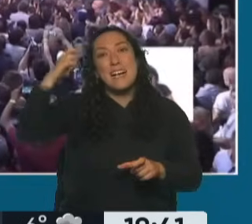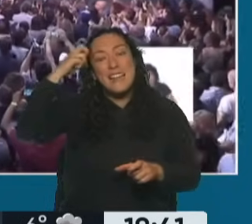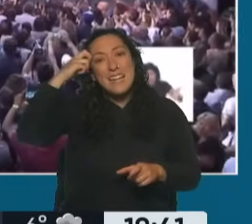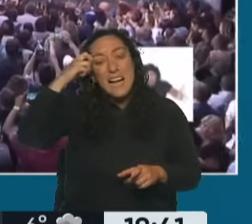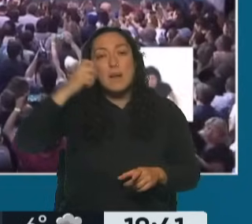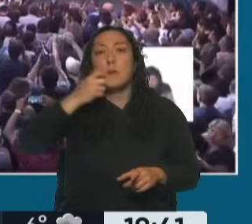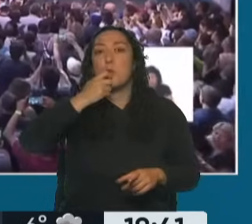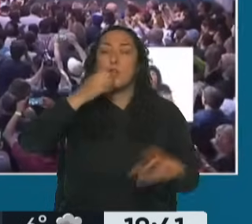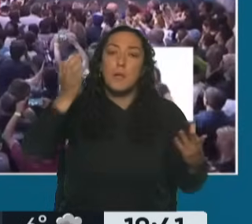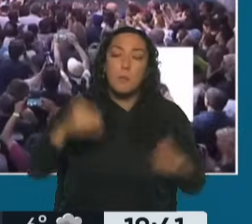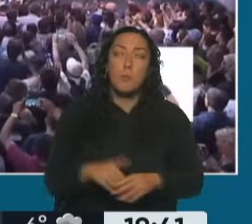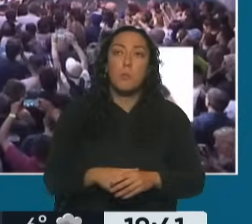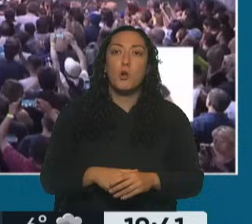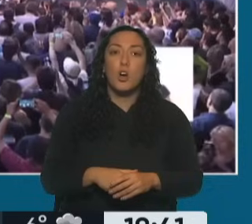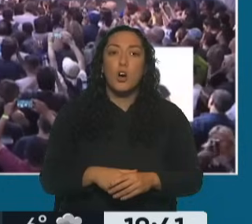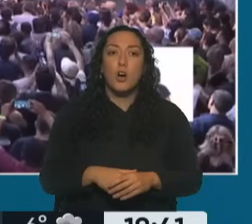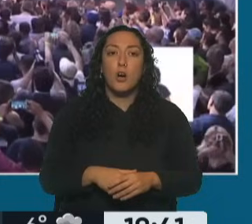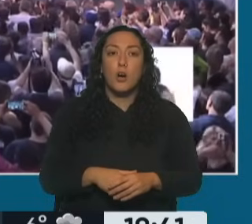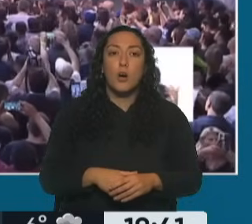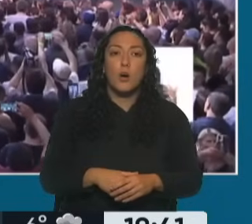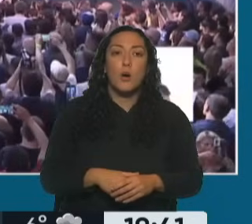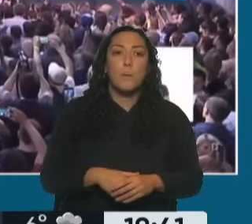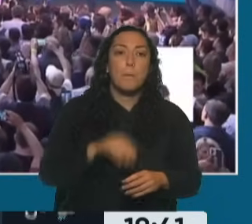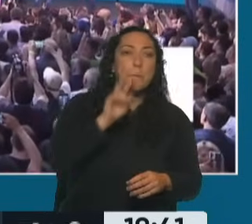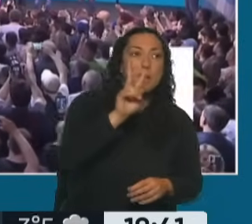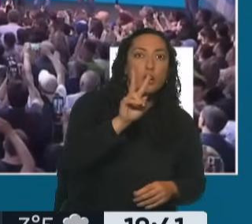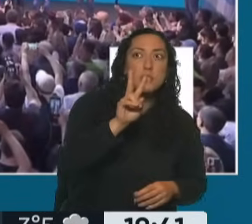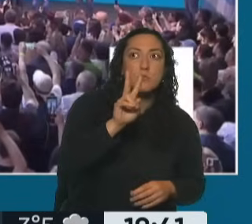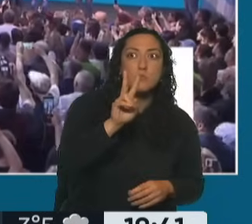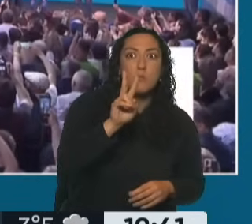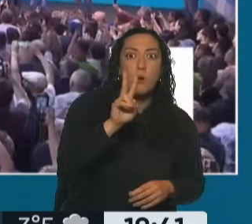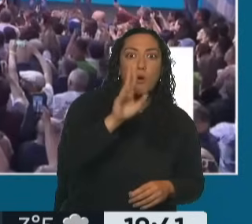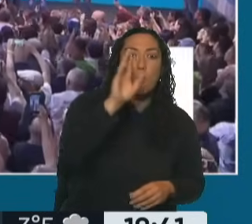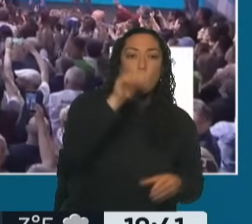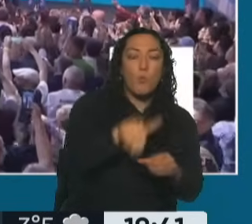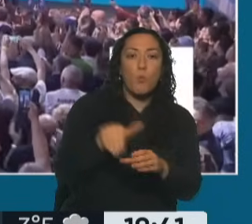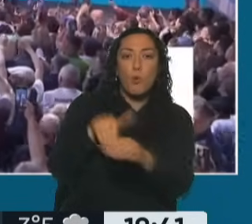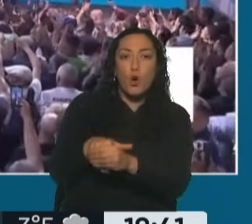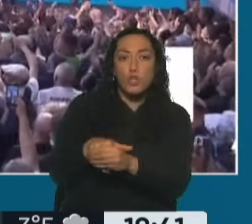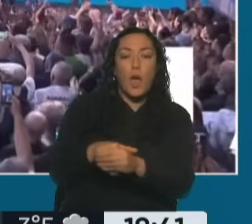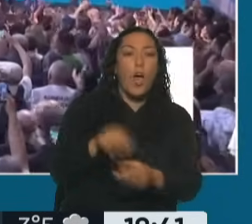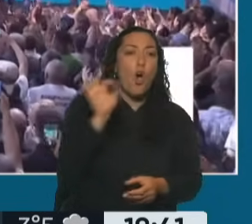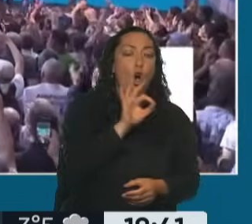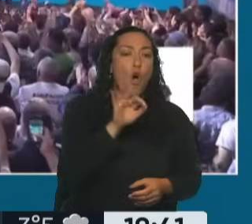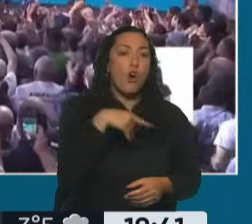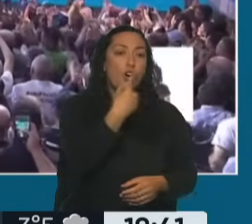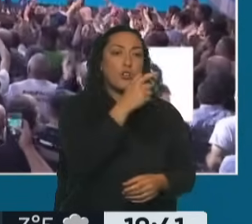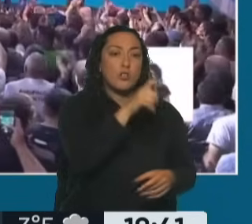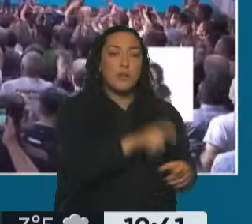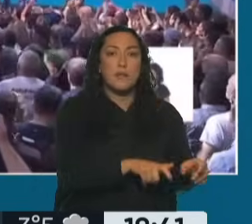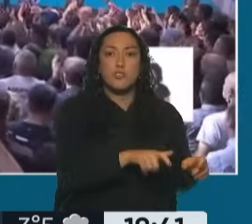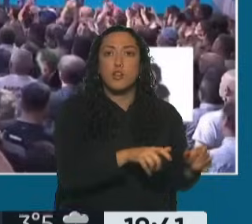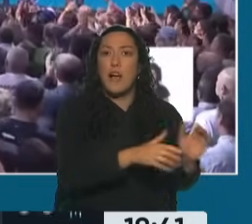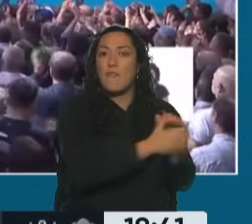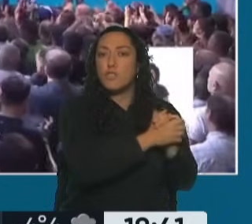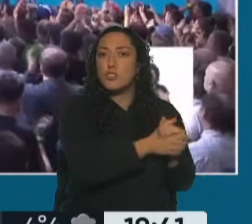palpable, la tensión entre votar al peronismo o votar a una figura que había atacado fuertemente la figura de Alfonsín.